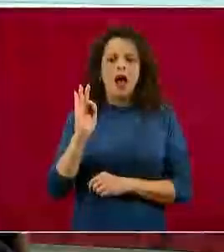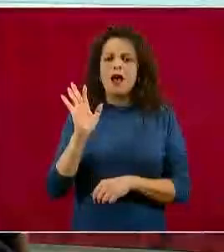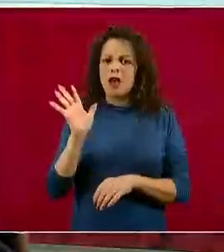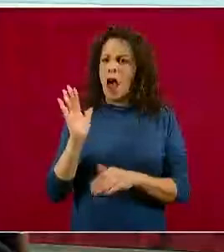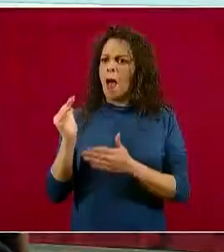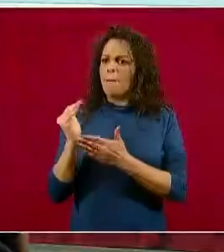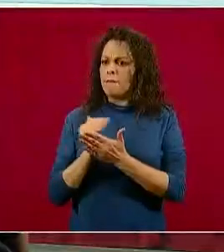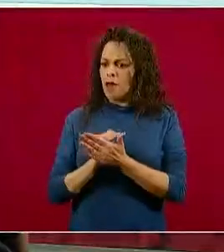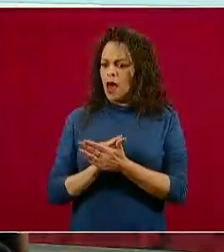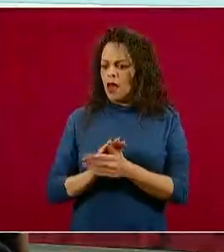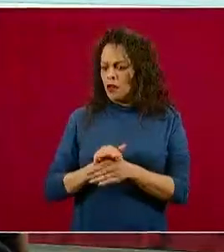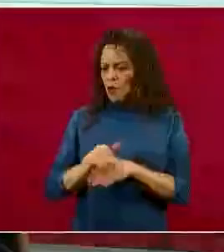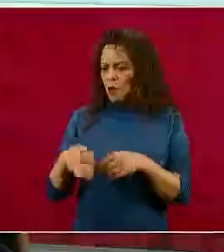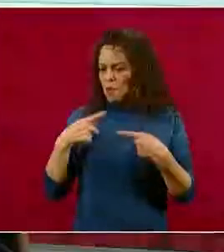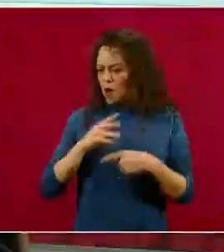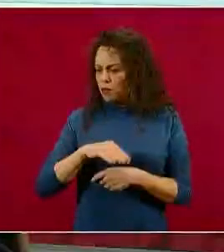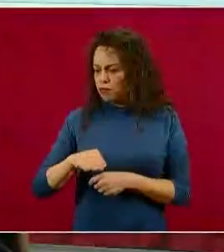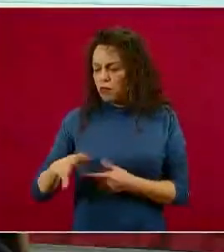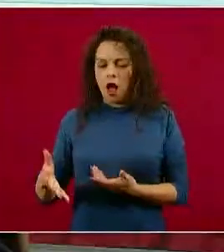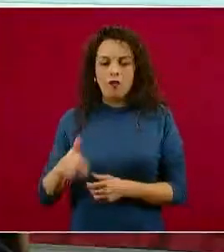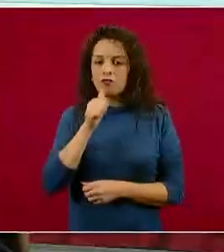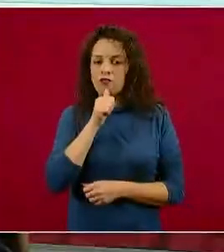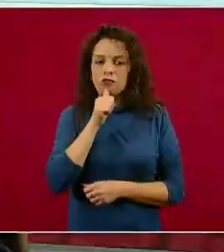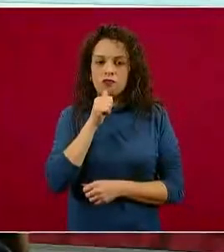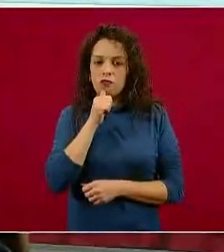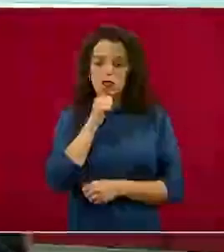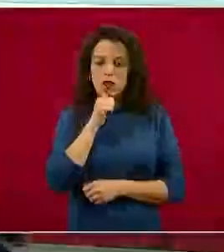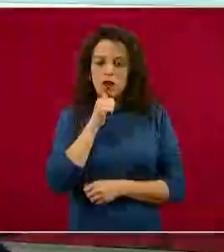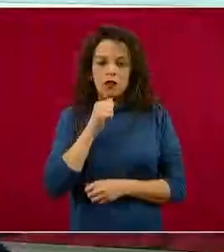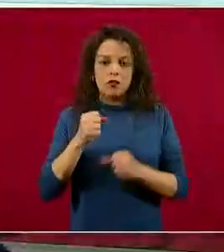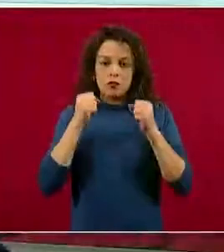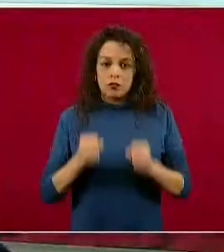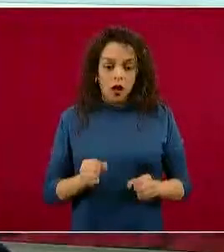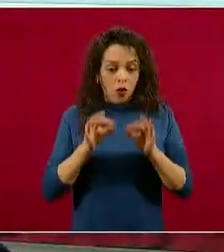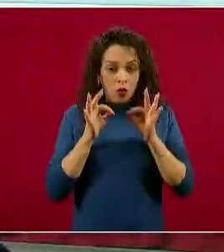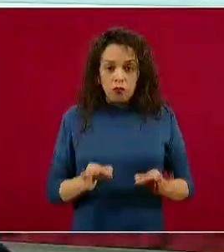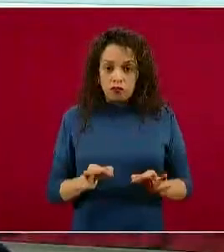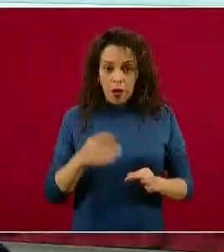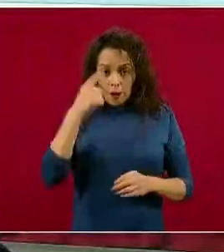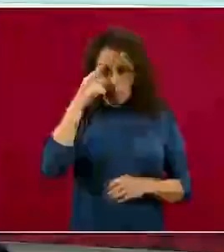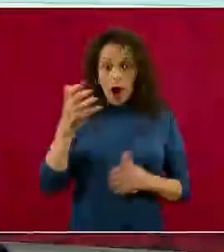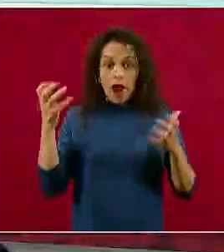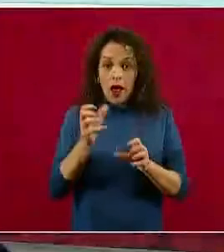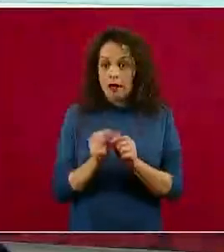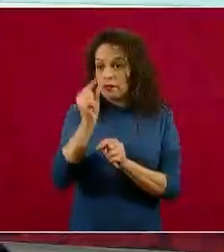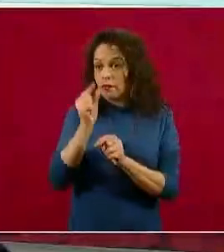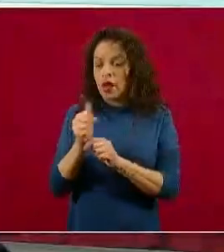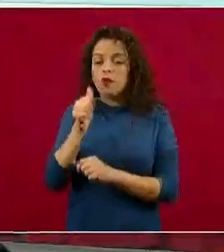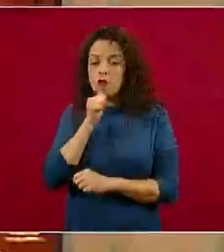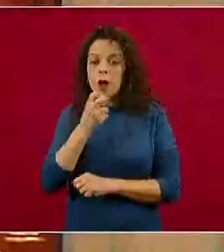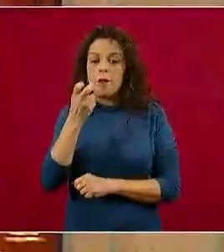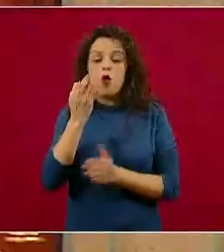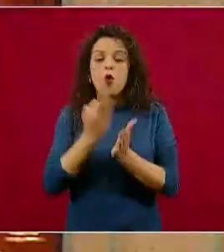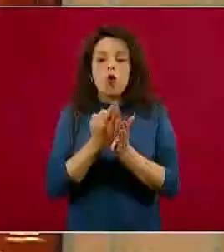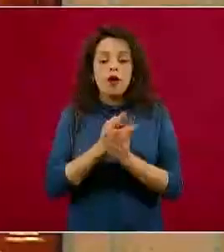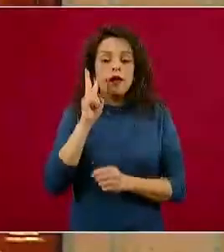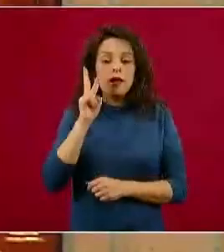todavía no está, digamos que estadísticamente validada, ¿no? Entonces, este es el comportamiento real de las defunciones, lo